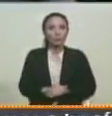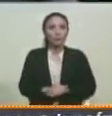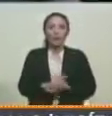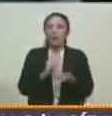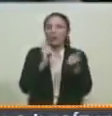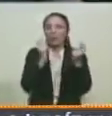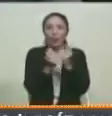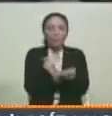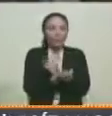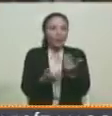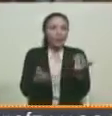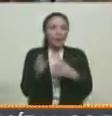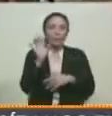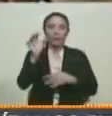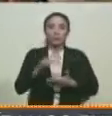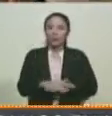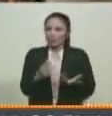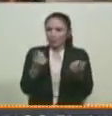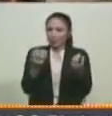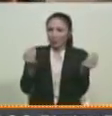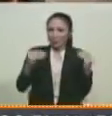cambie. Hace falta cambiar